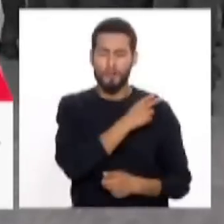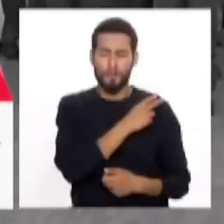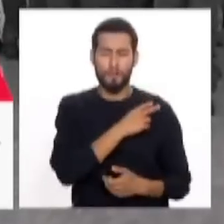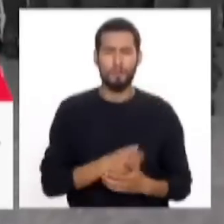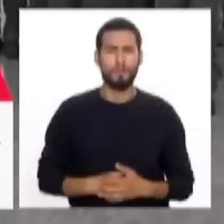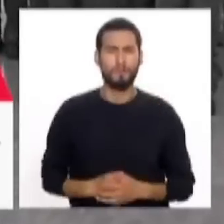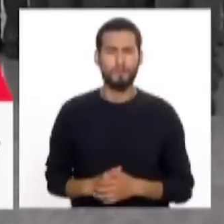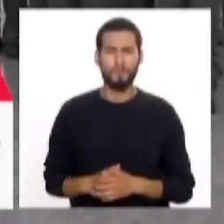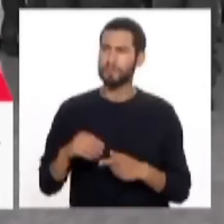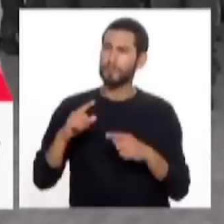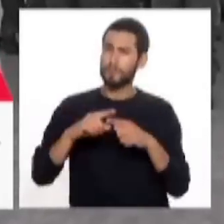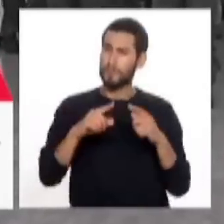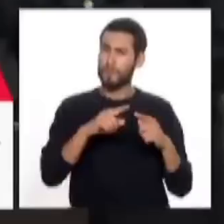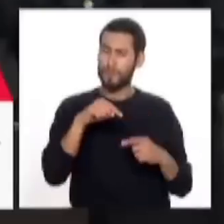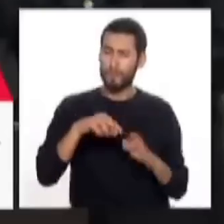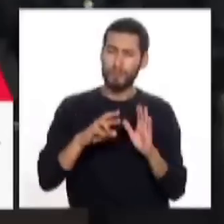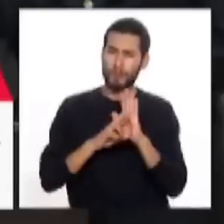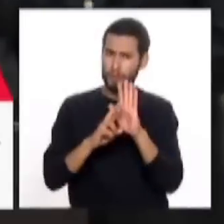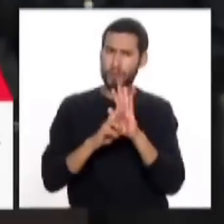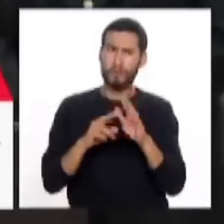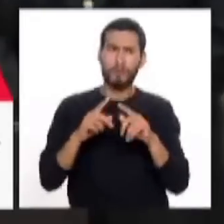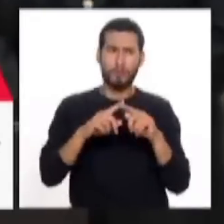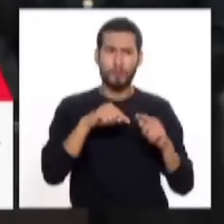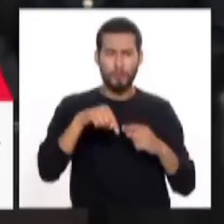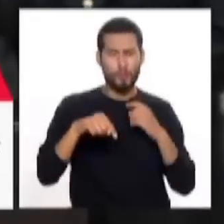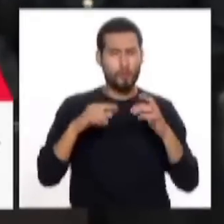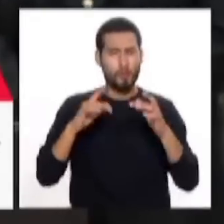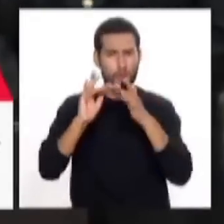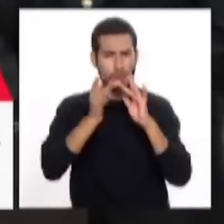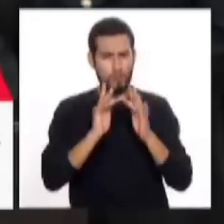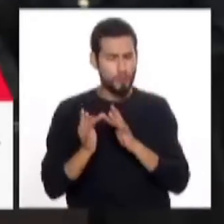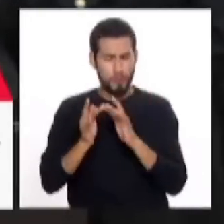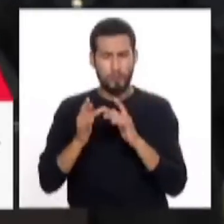señores representantes de nuestros medios de comunicación,